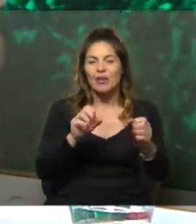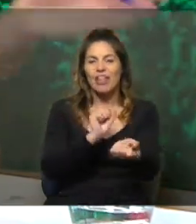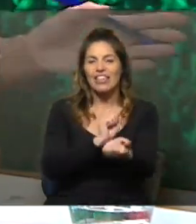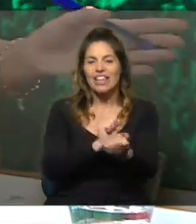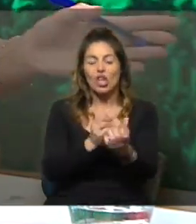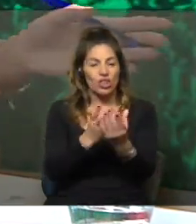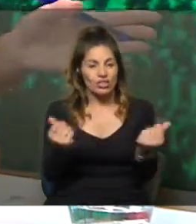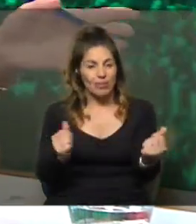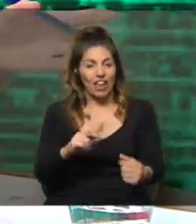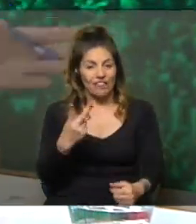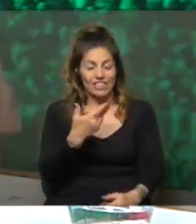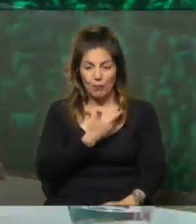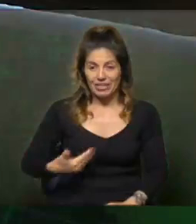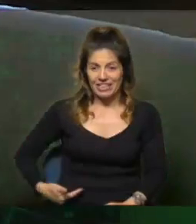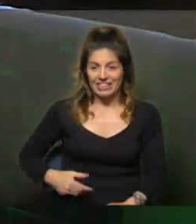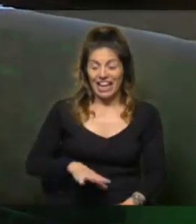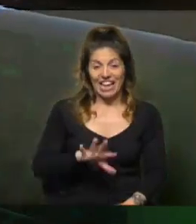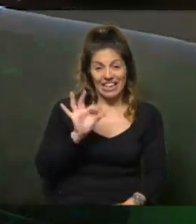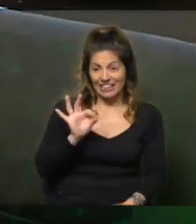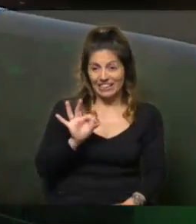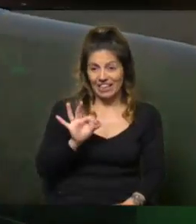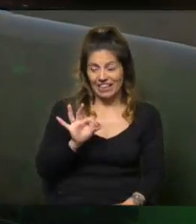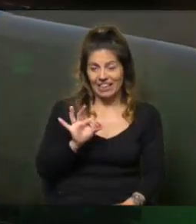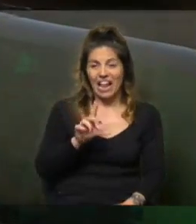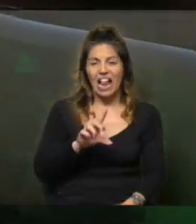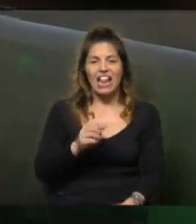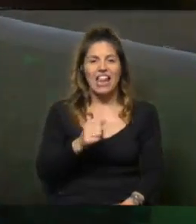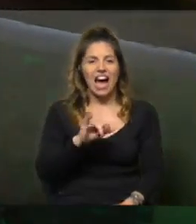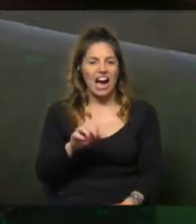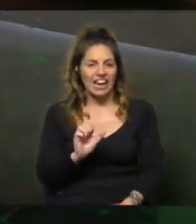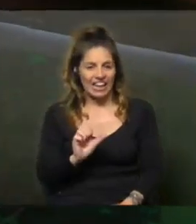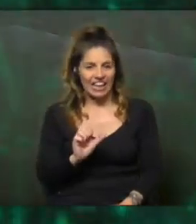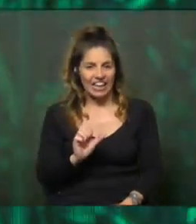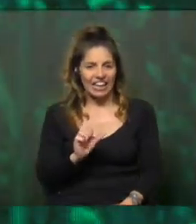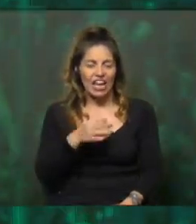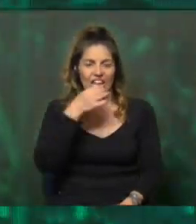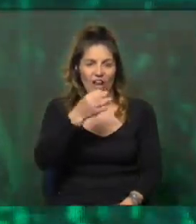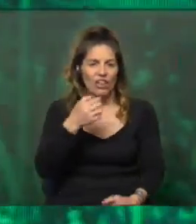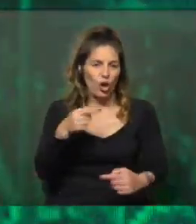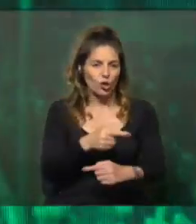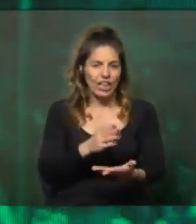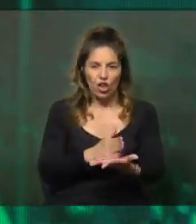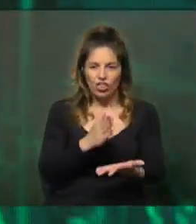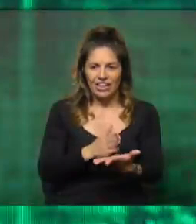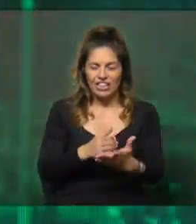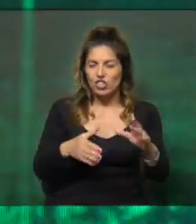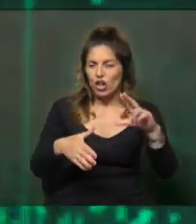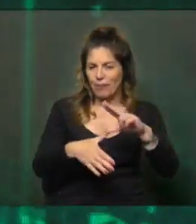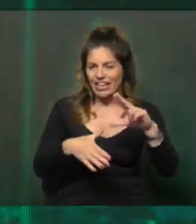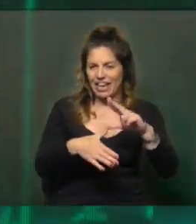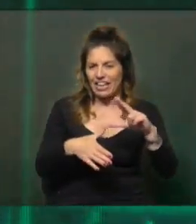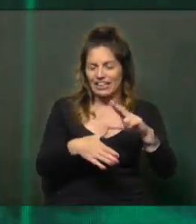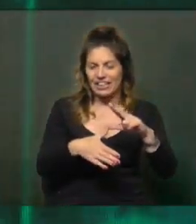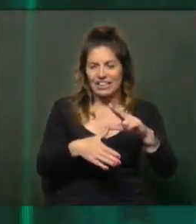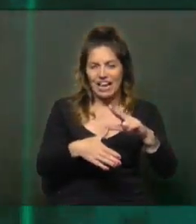y es la vicepresidenta un personaje importante en La retórica antiderechos en América Latina que bueno